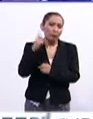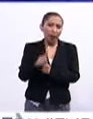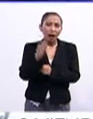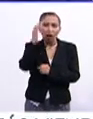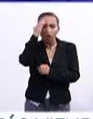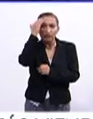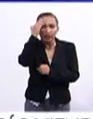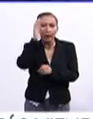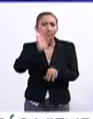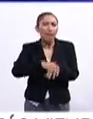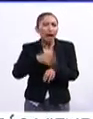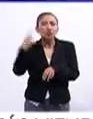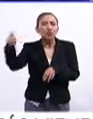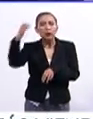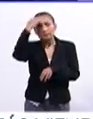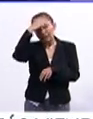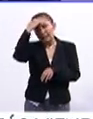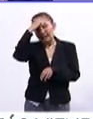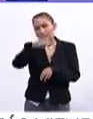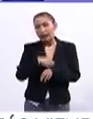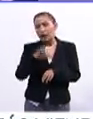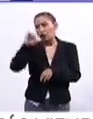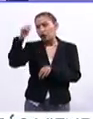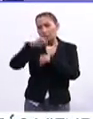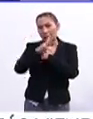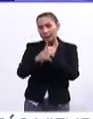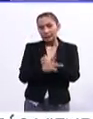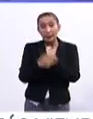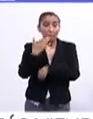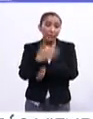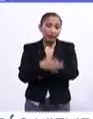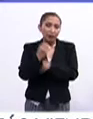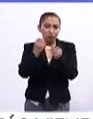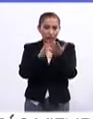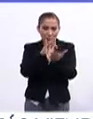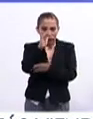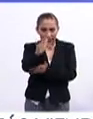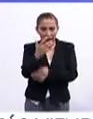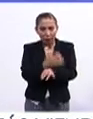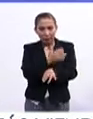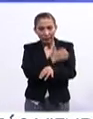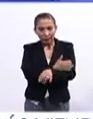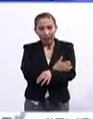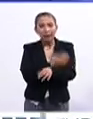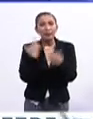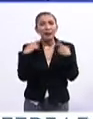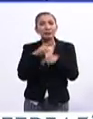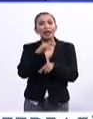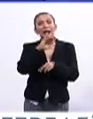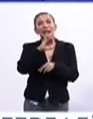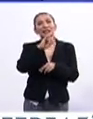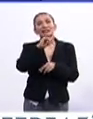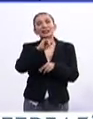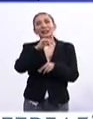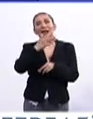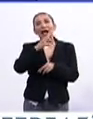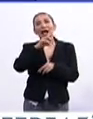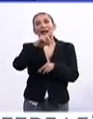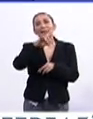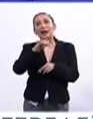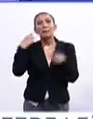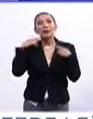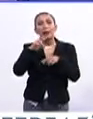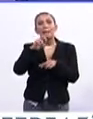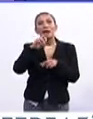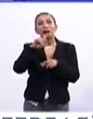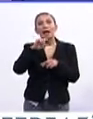poder conocer estas experiencias académicas en el extranjero. Mientras tanto, muchísimas gracias por acompañarnos, maestra Cristi Aiden y